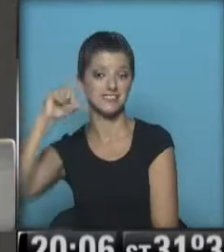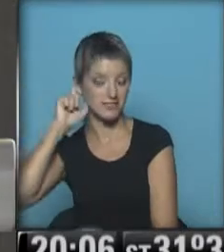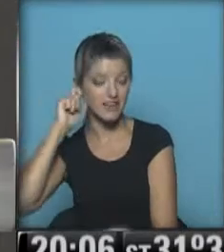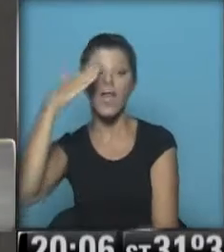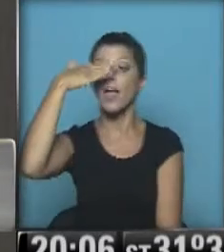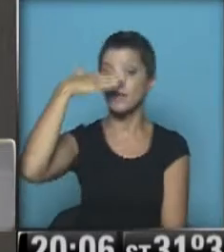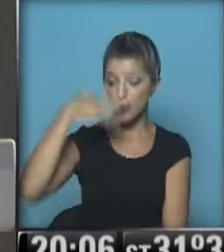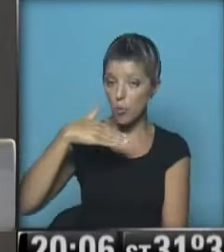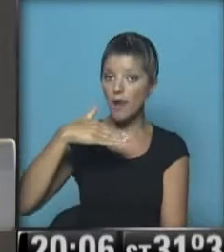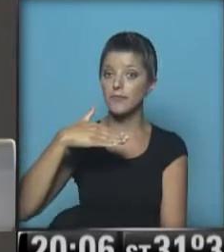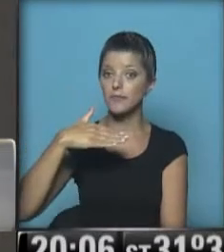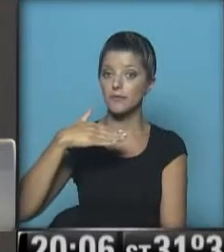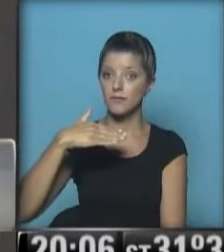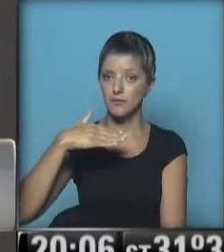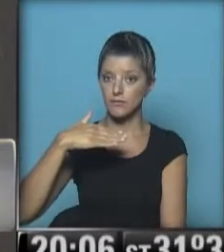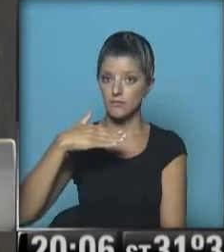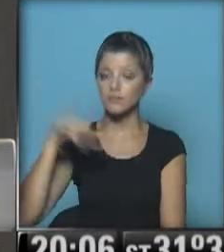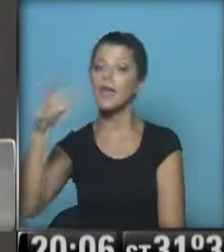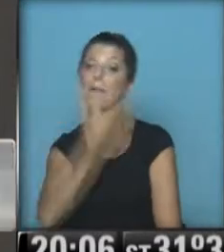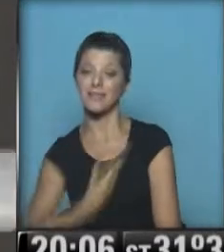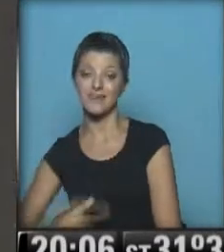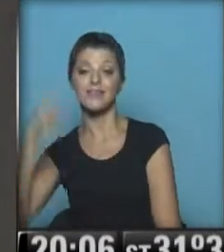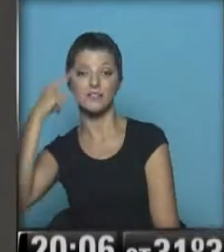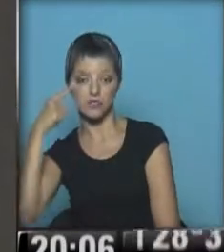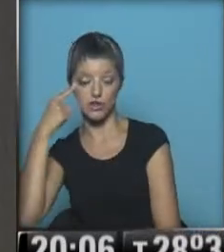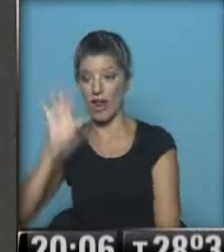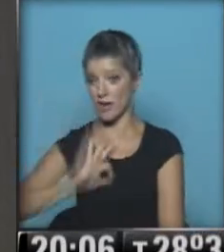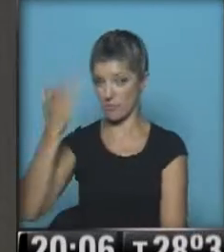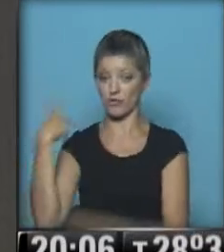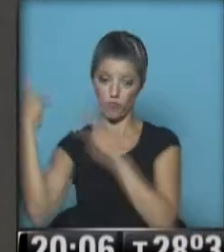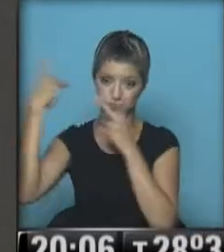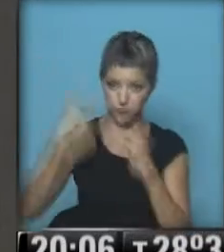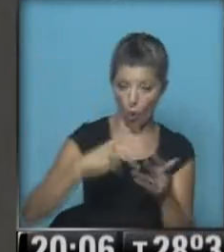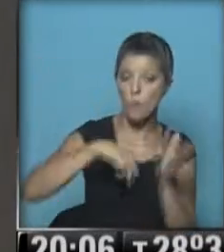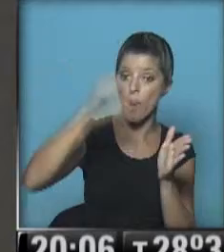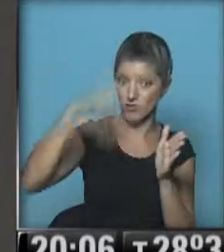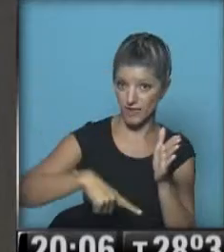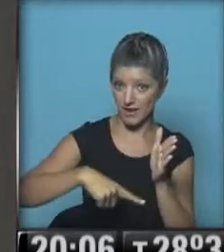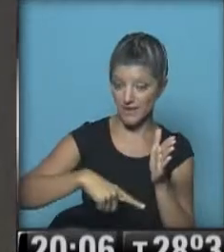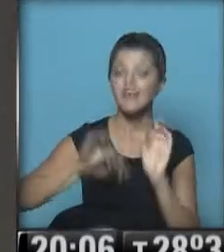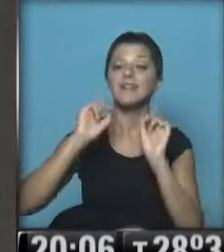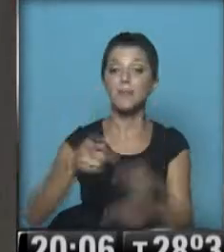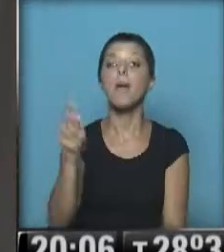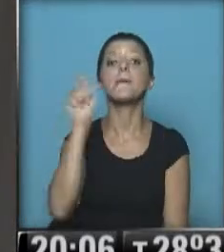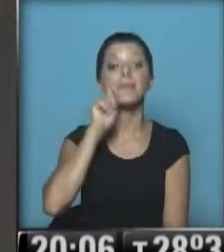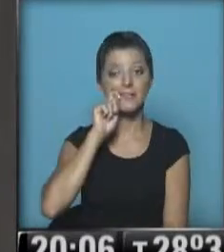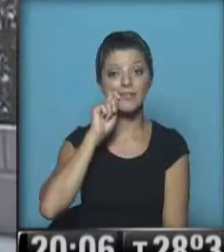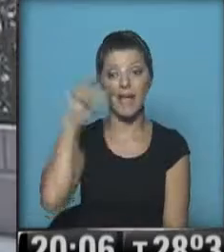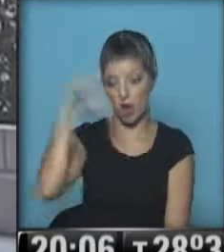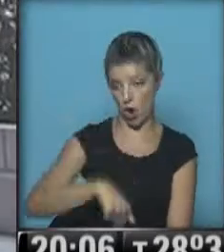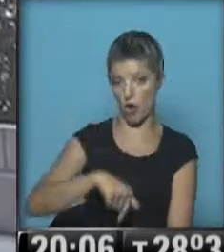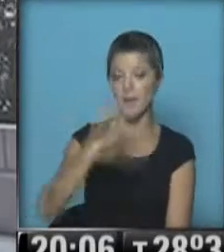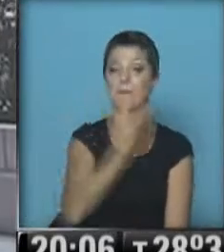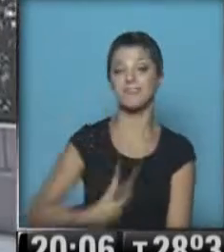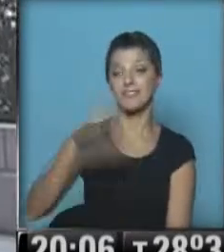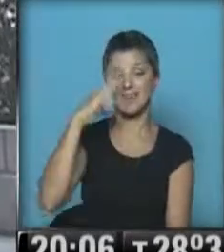con las presencias del presidente chino el año pasado en Buenos Aires y la visita que está realizando en